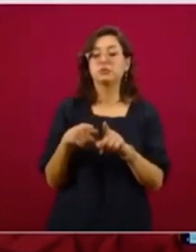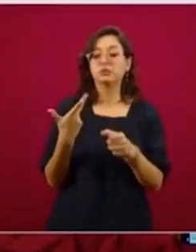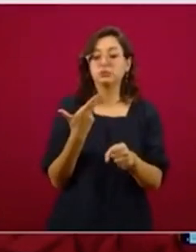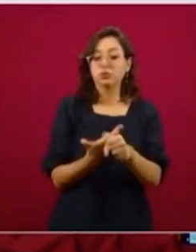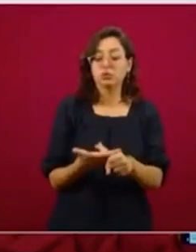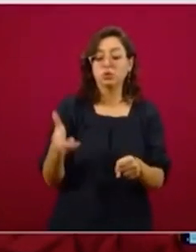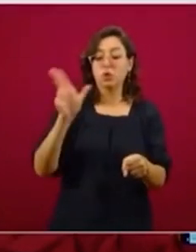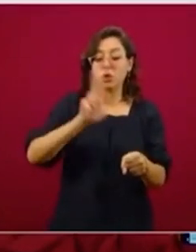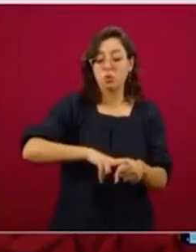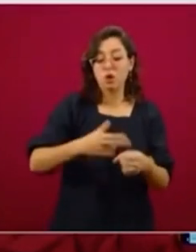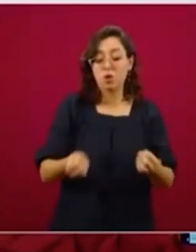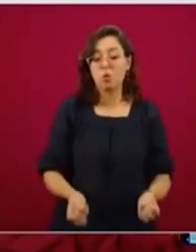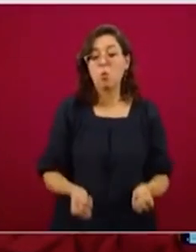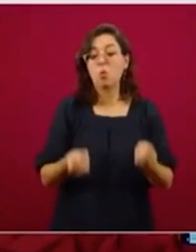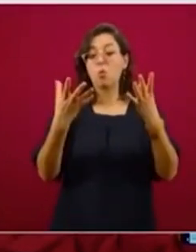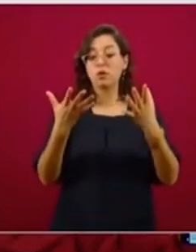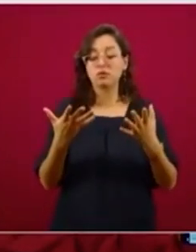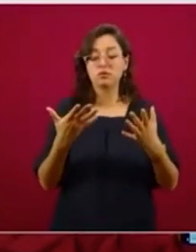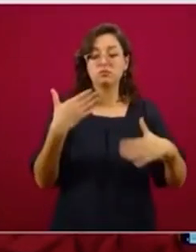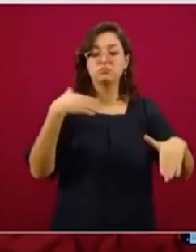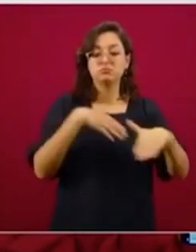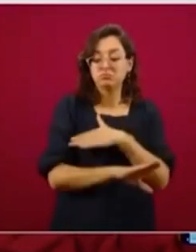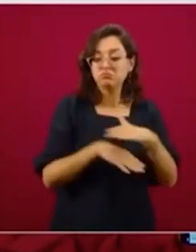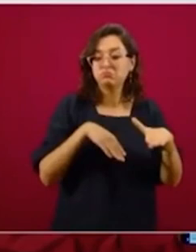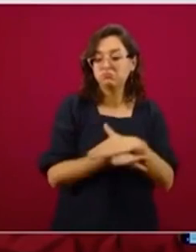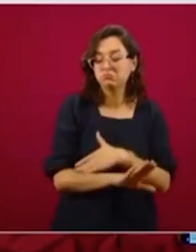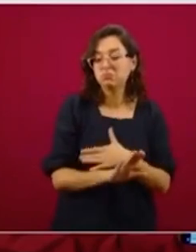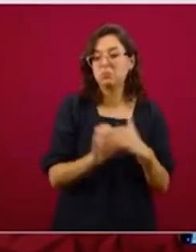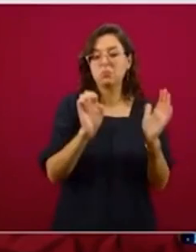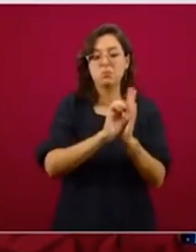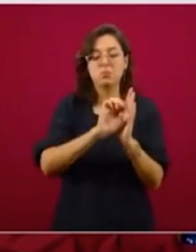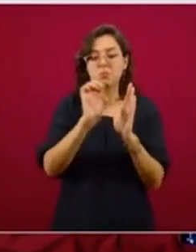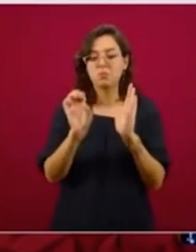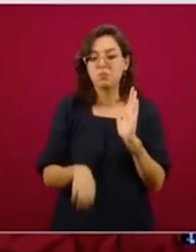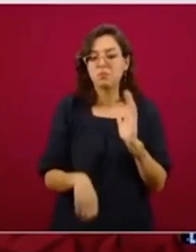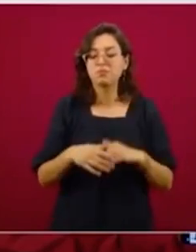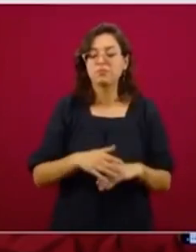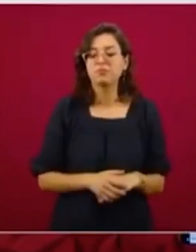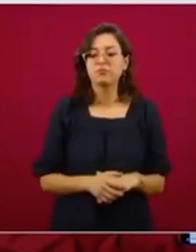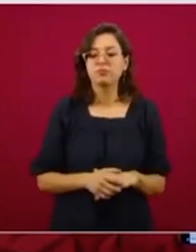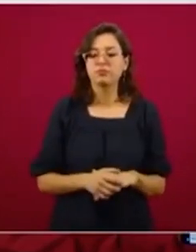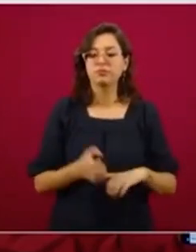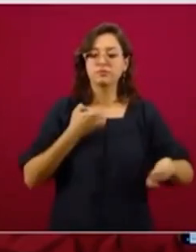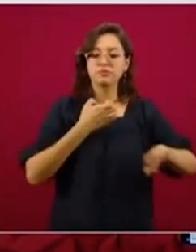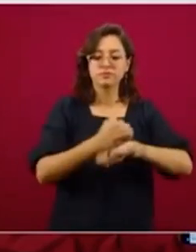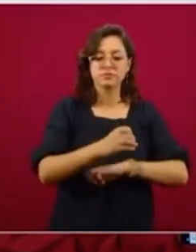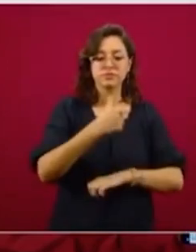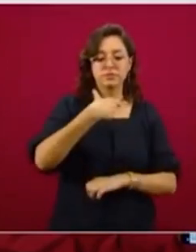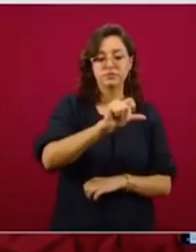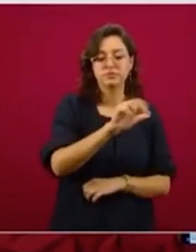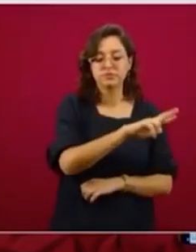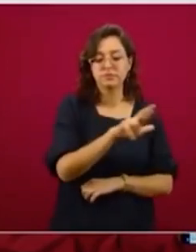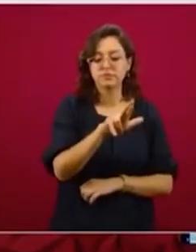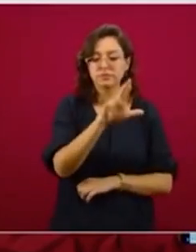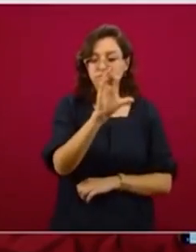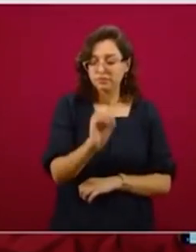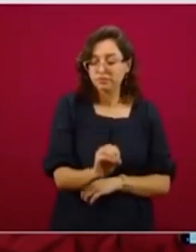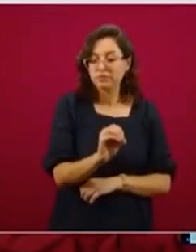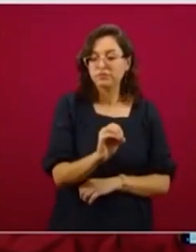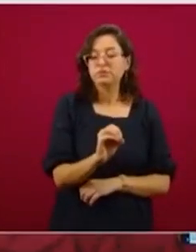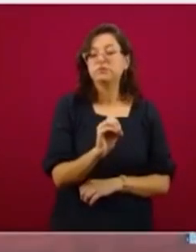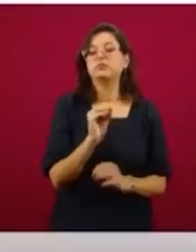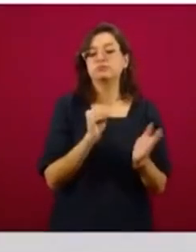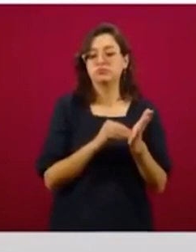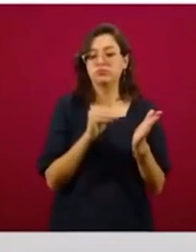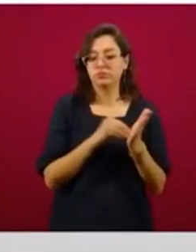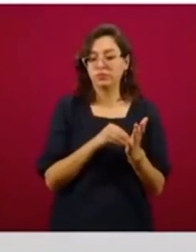hospitalizados para poder ver como por ejemplo el estado de quintana roo que se encuentra todavía porque